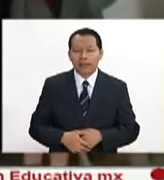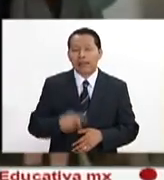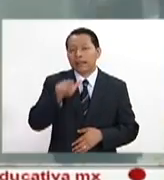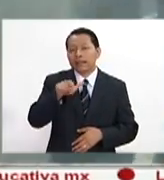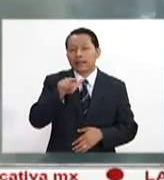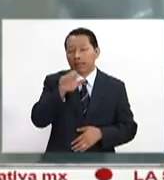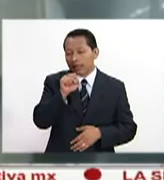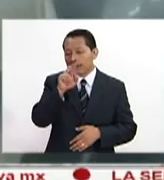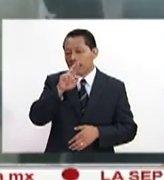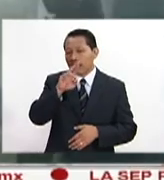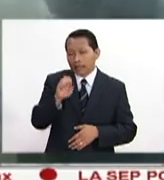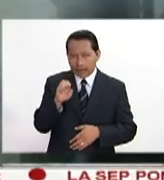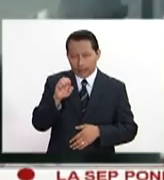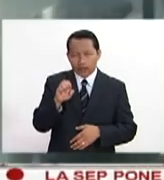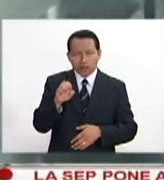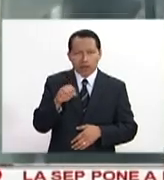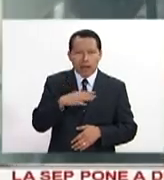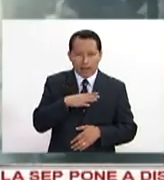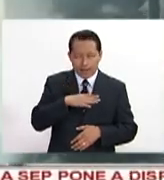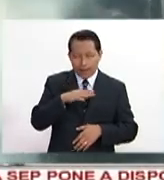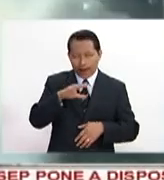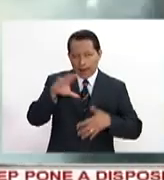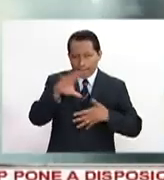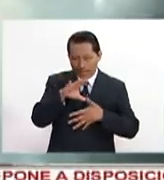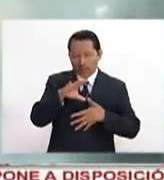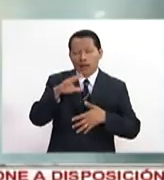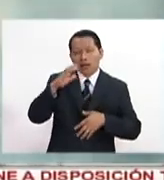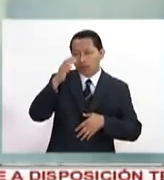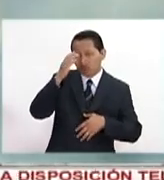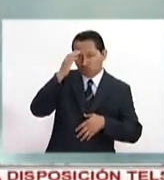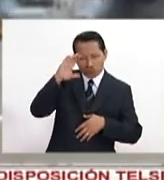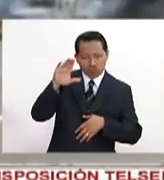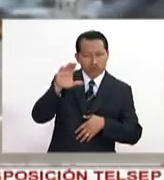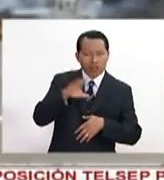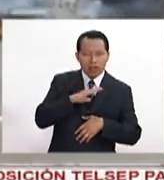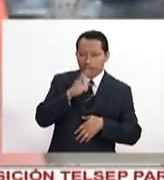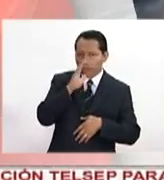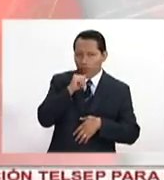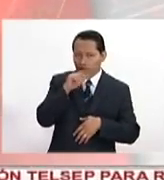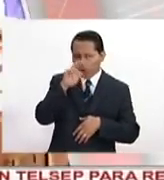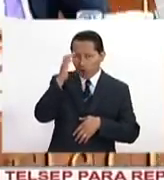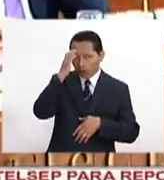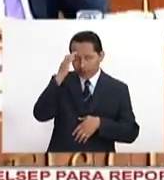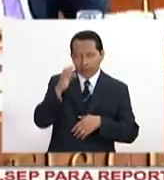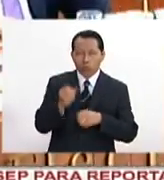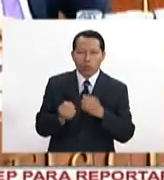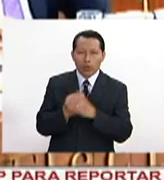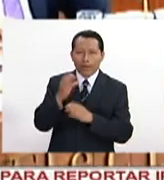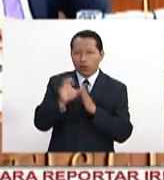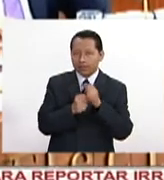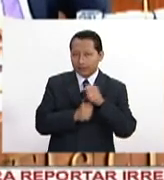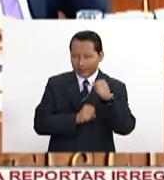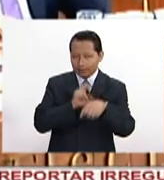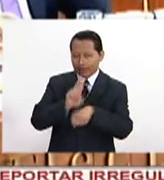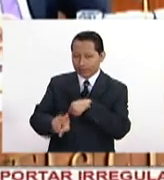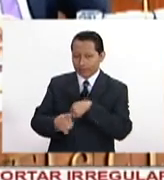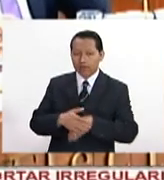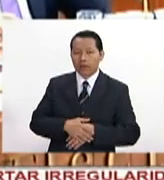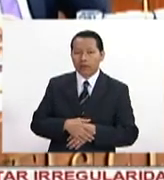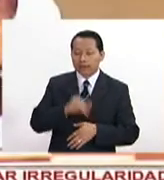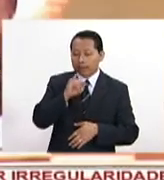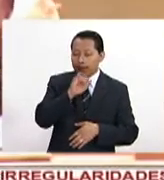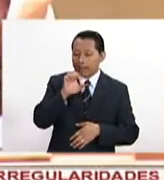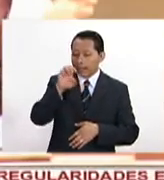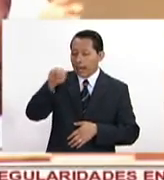17 cancilleres de América desconocen la nueva Asamblea Constituyente de Venezuela. El Instituto Electoral del Estado